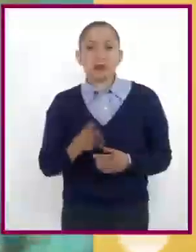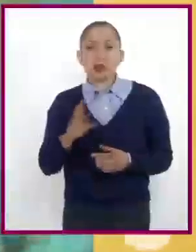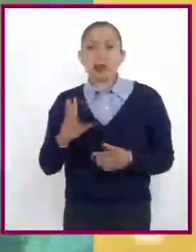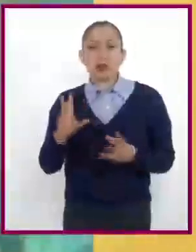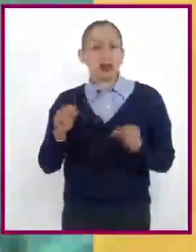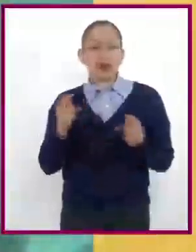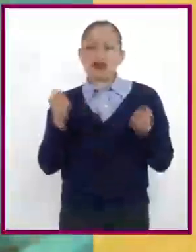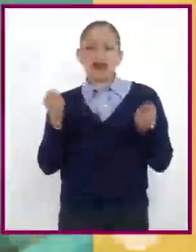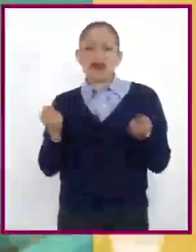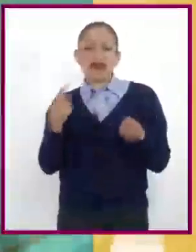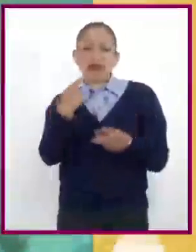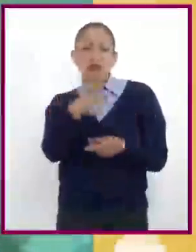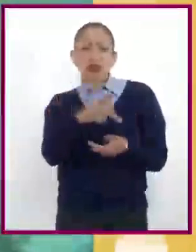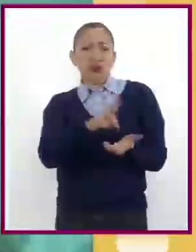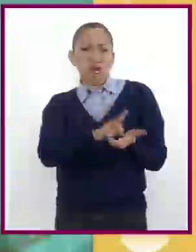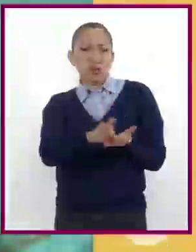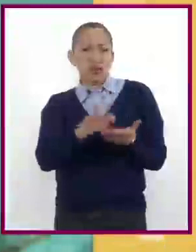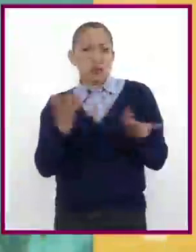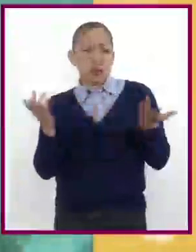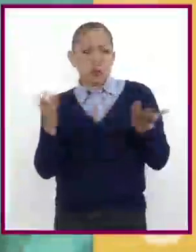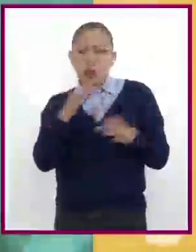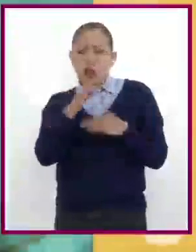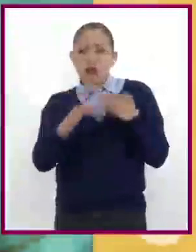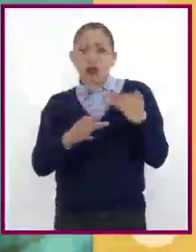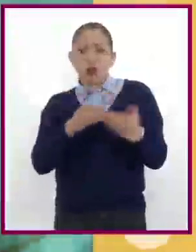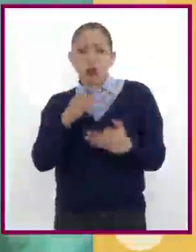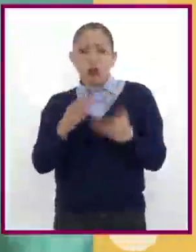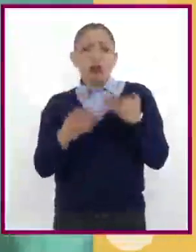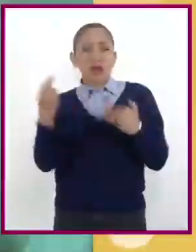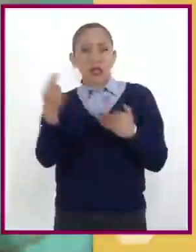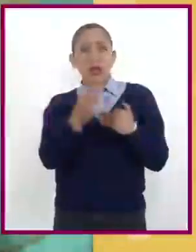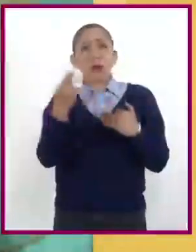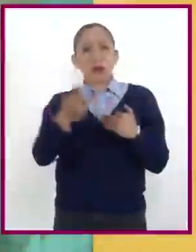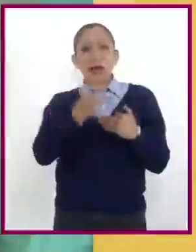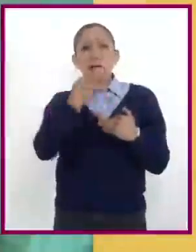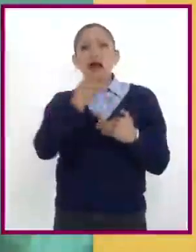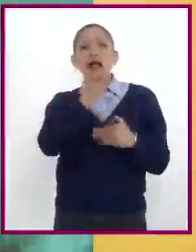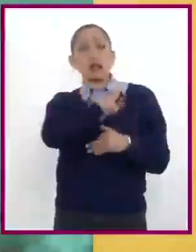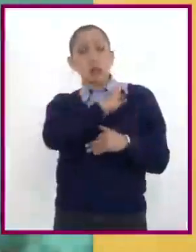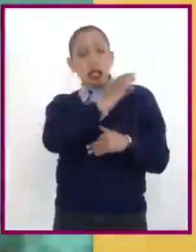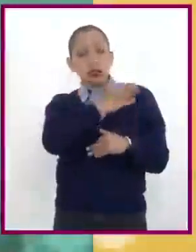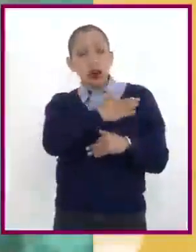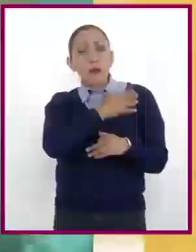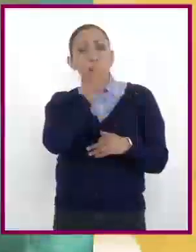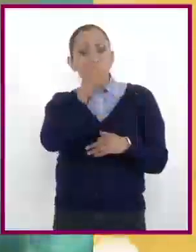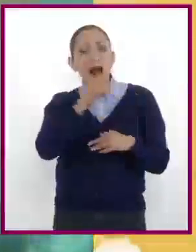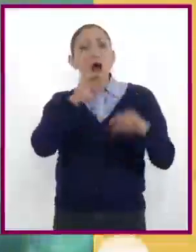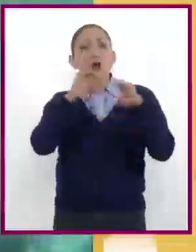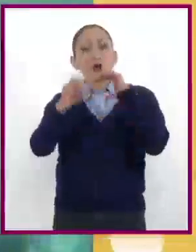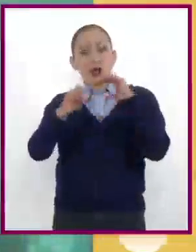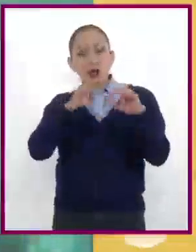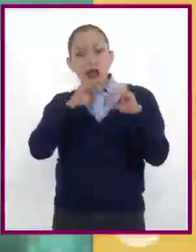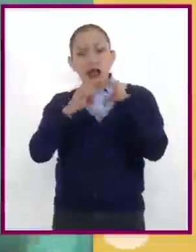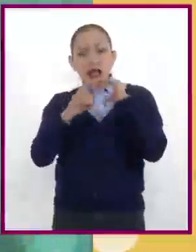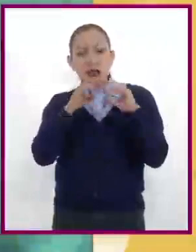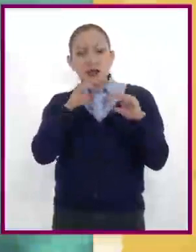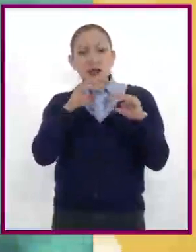violación a los derechos humanos porque todos necesitamos hablar en español para podernos